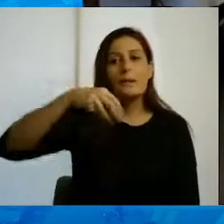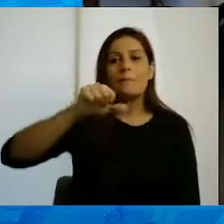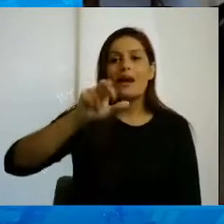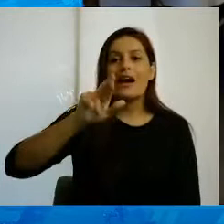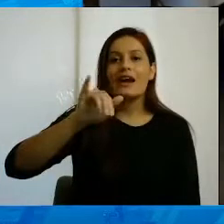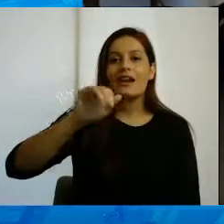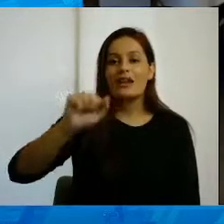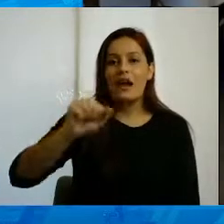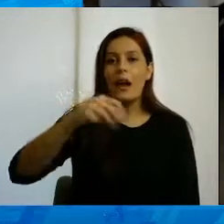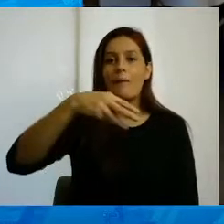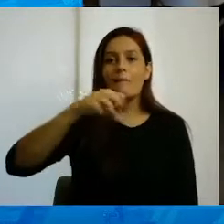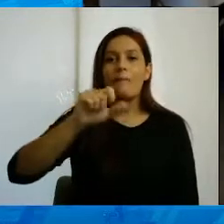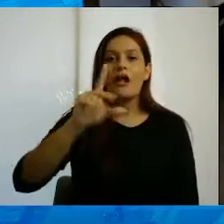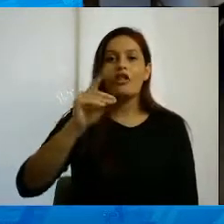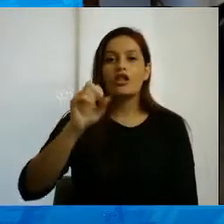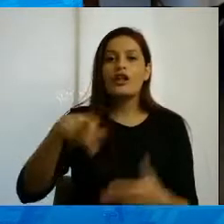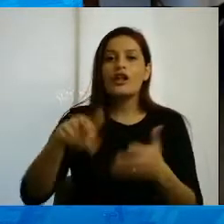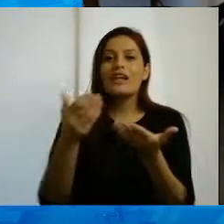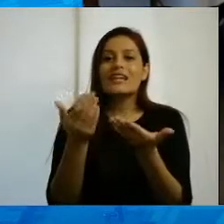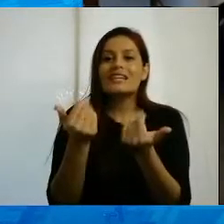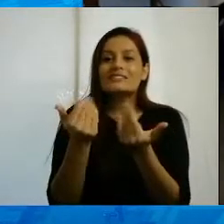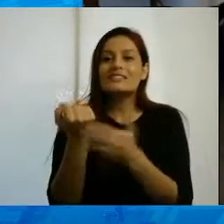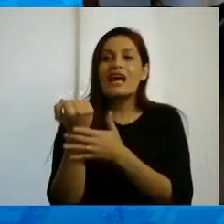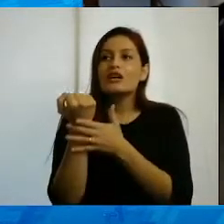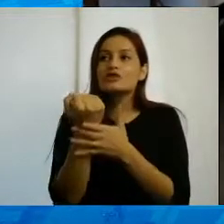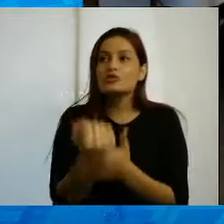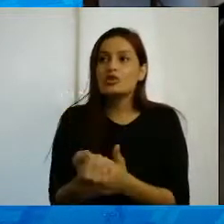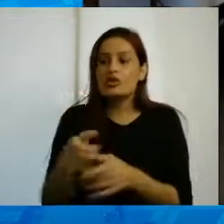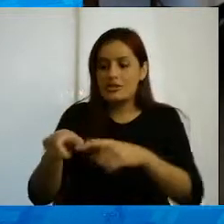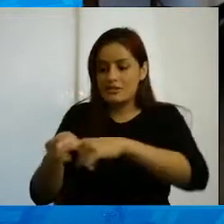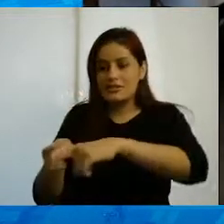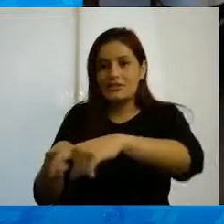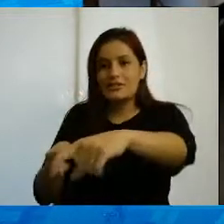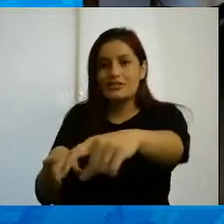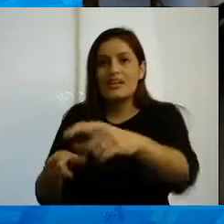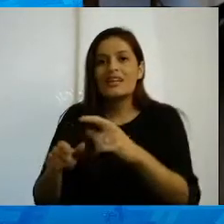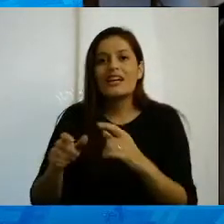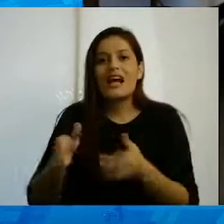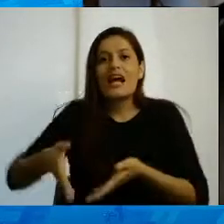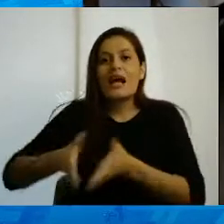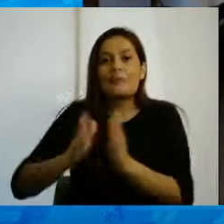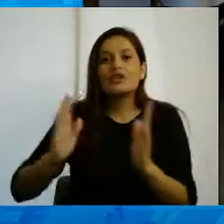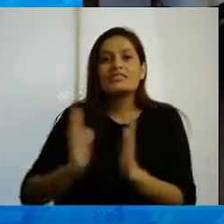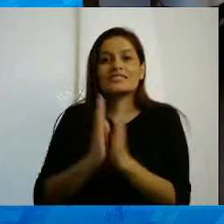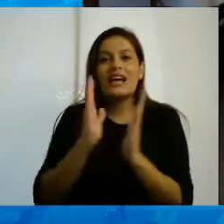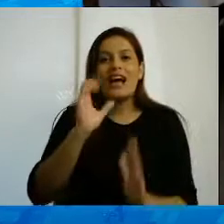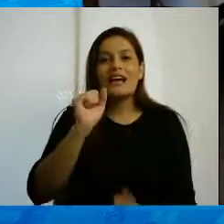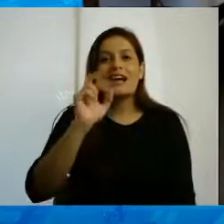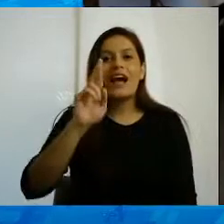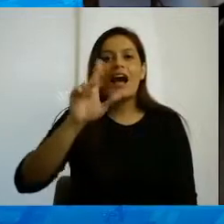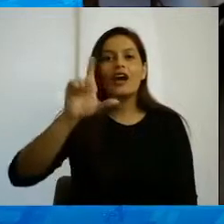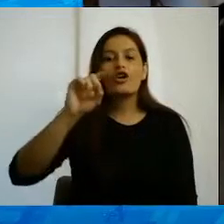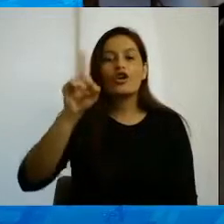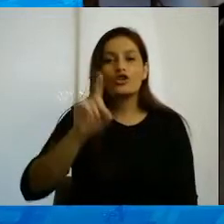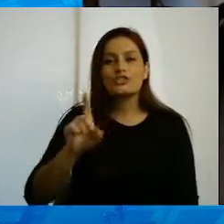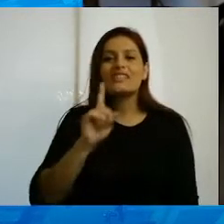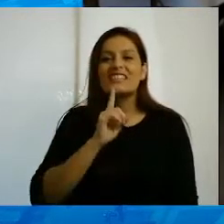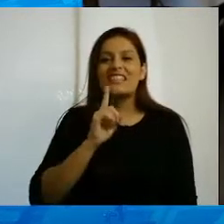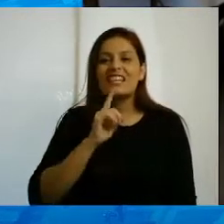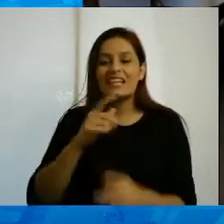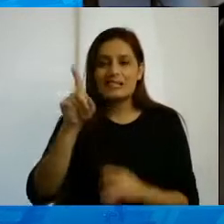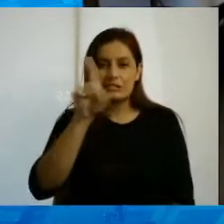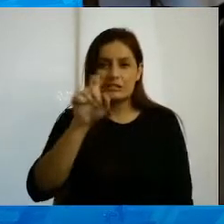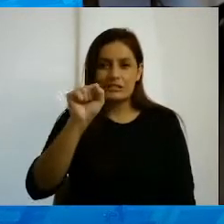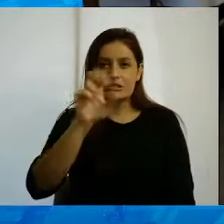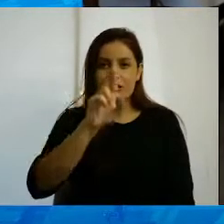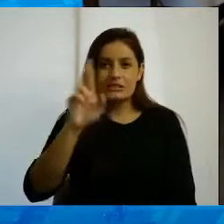agua. Ellos requieren ayuda para destapar y limpiar el desagüe que está al costado del Camino San Carlos porque está con sarro y maleza. Son varias